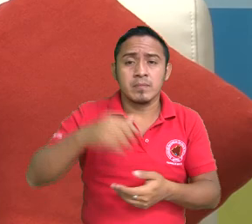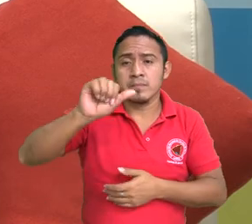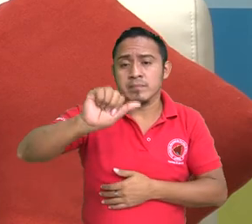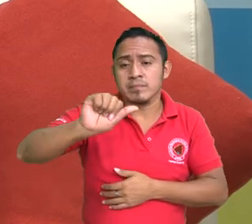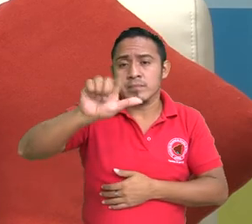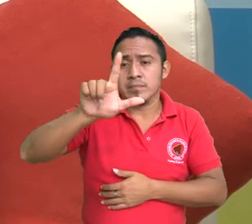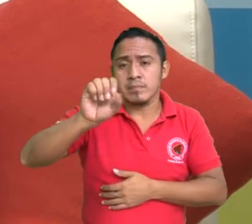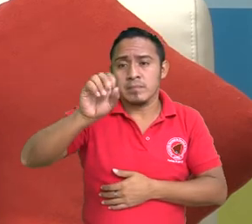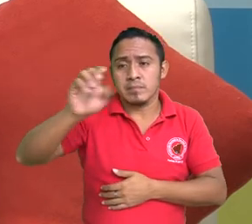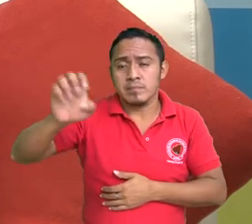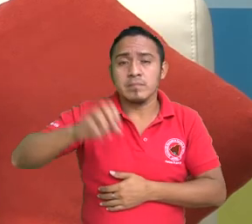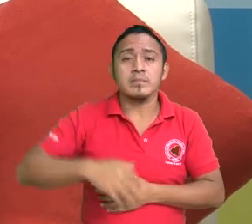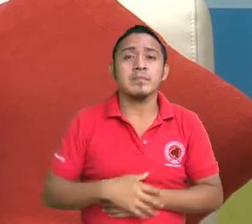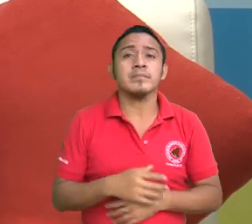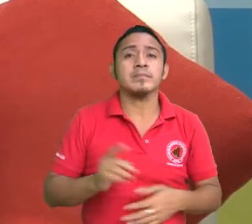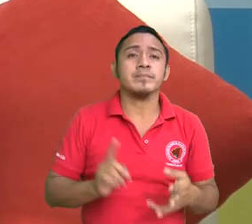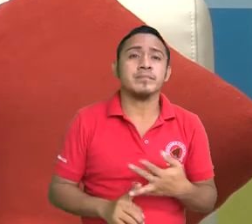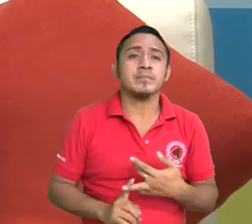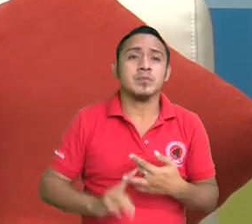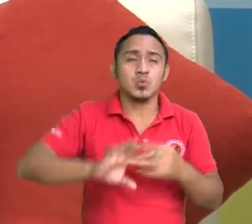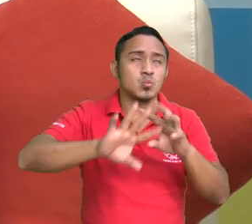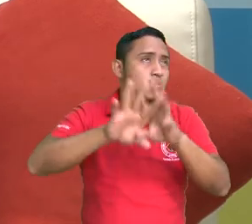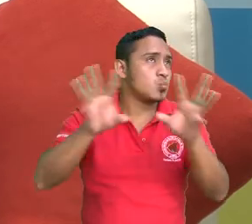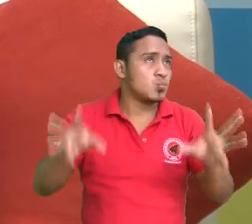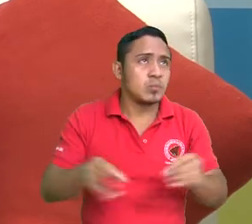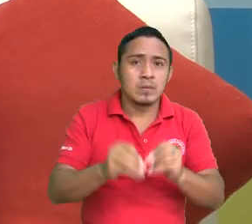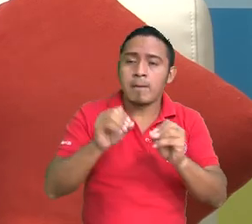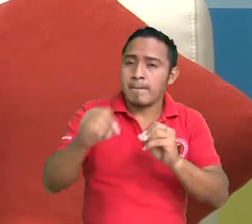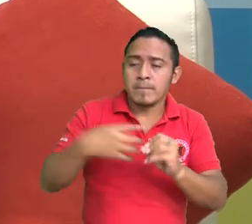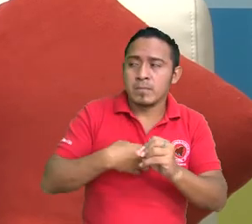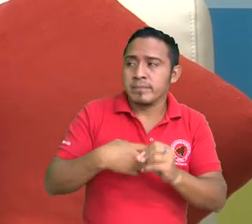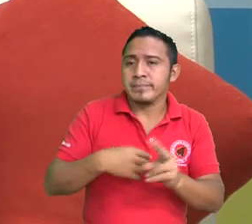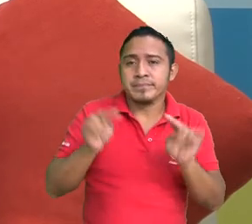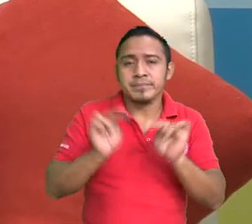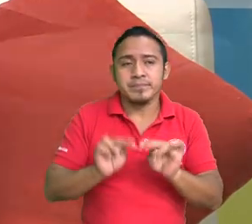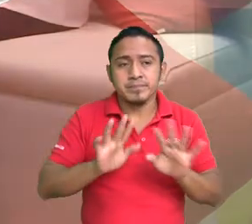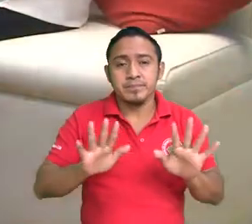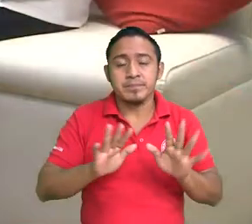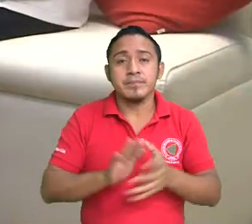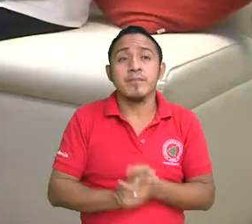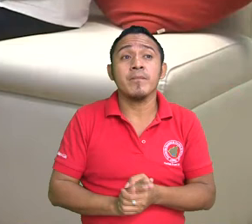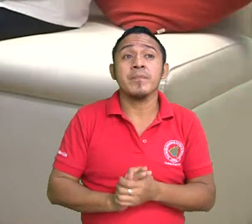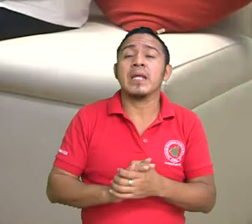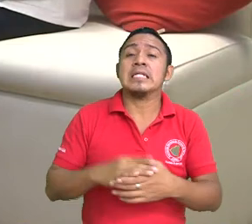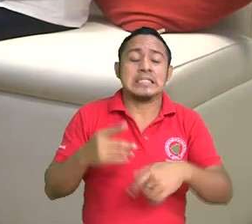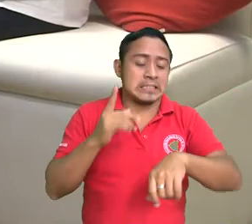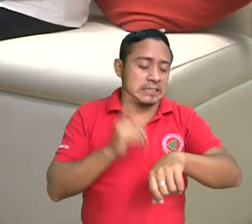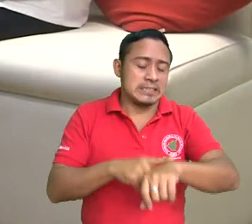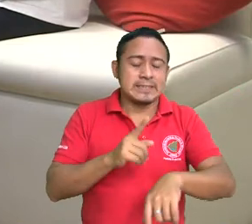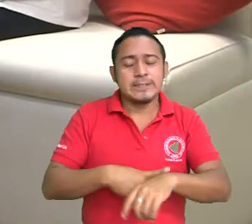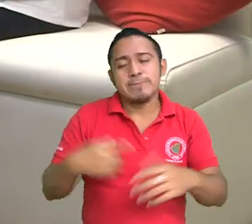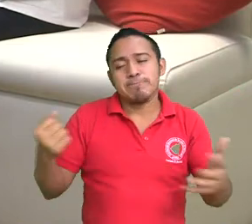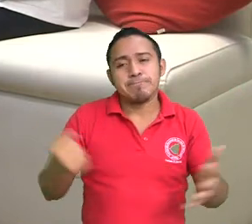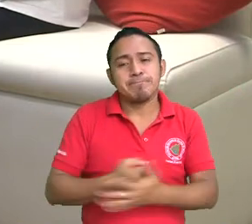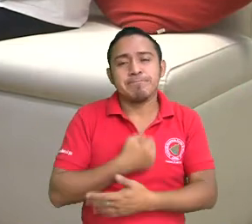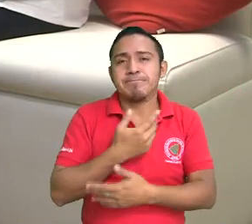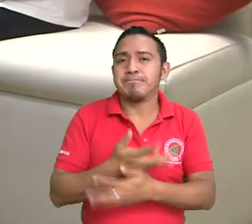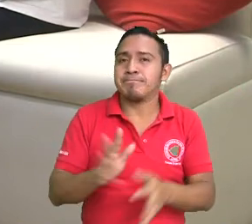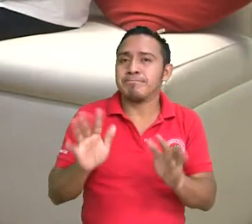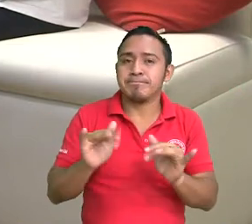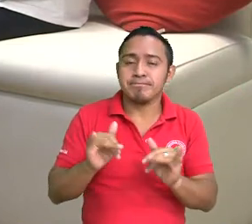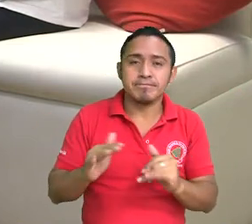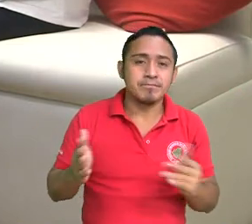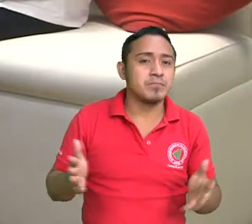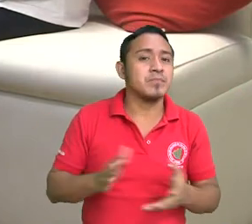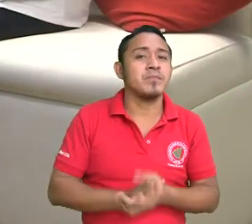aloe, hecho a base de todos esos productos naturales. Ok. Bueno, lamentablemente, doctora Casey, el tiempo se